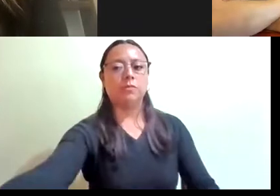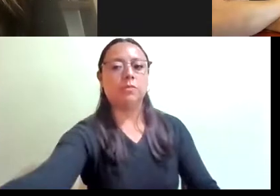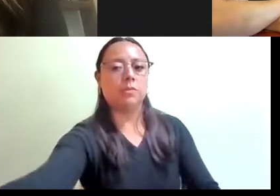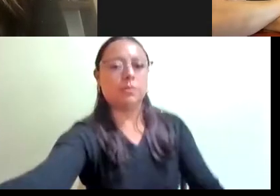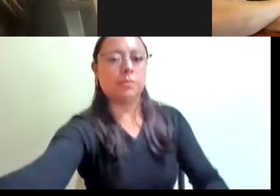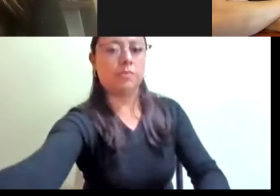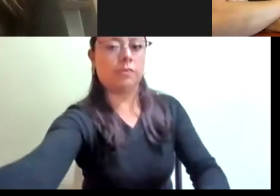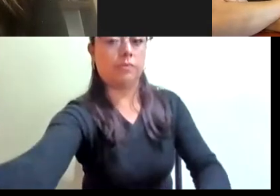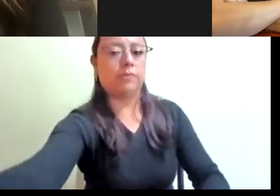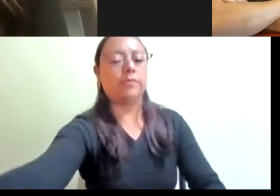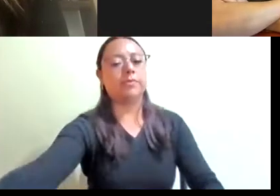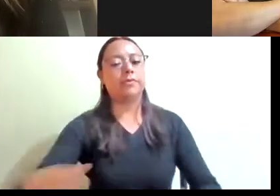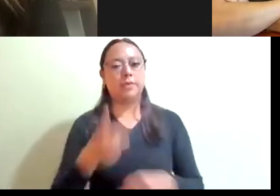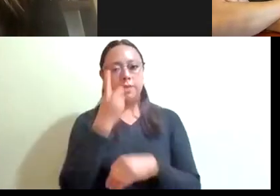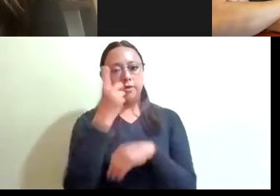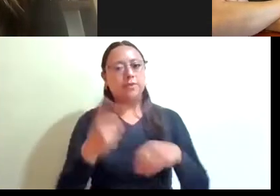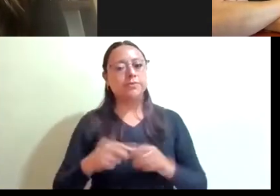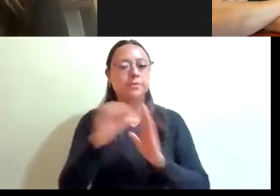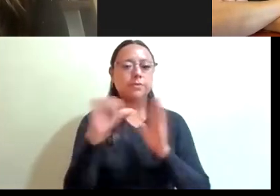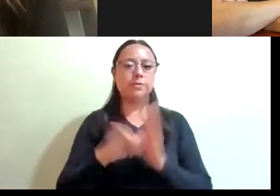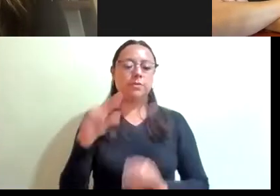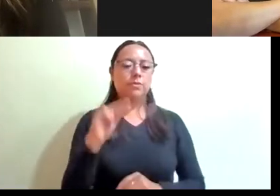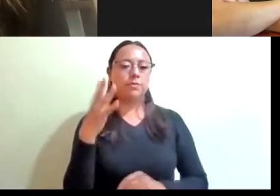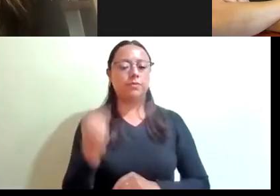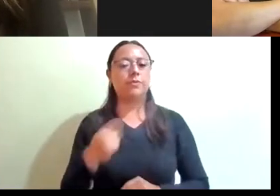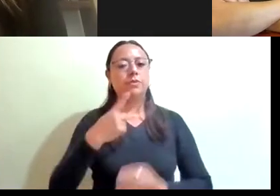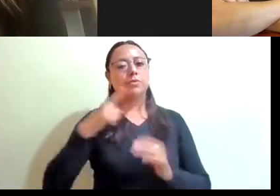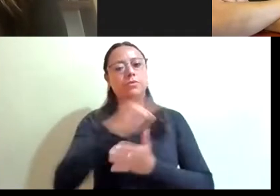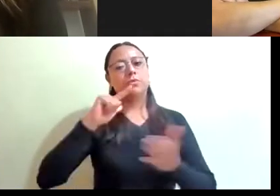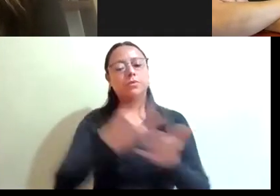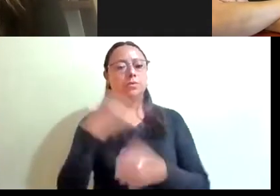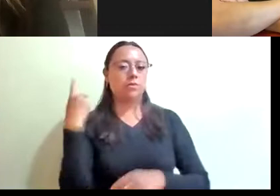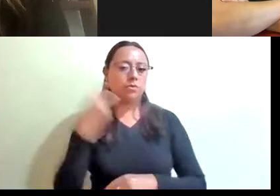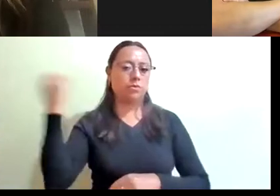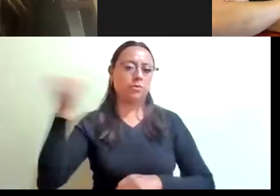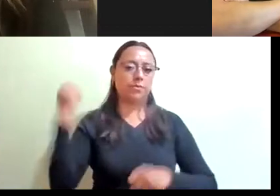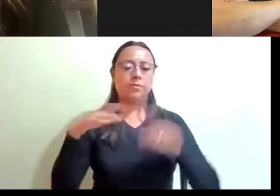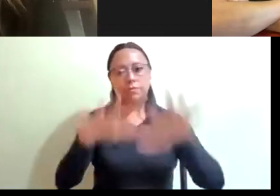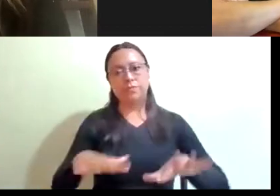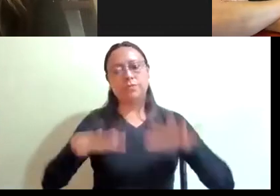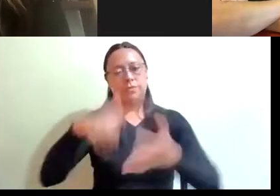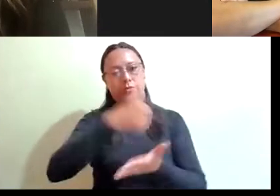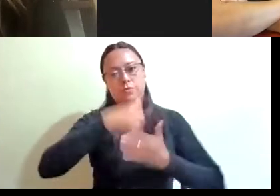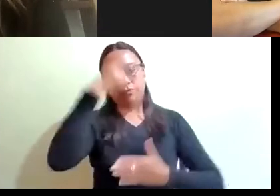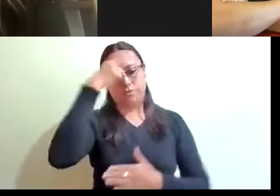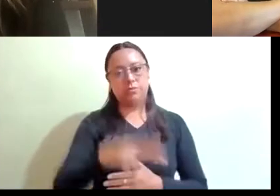artículo 89 de la Ley Orgánica del Congreso de la Ciudad de México, pues es de manera obligada